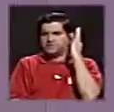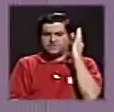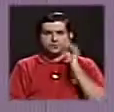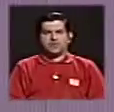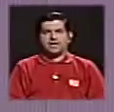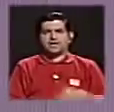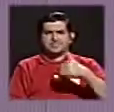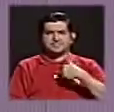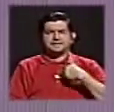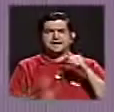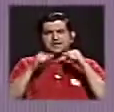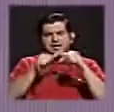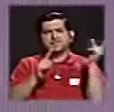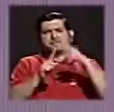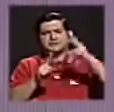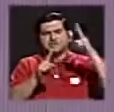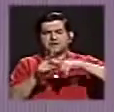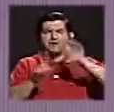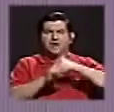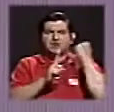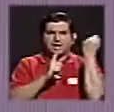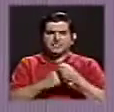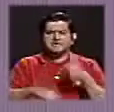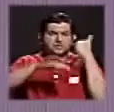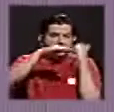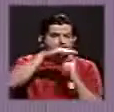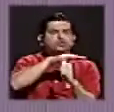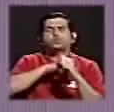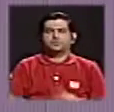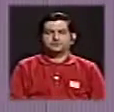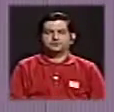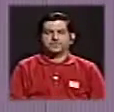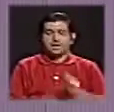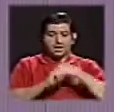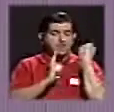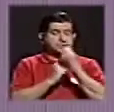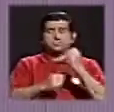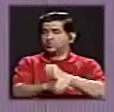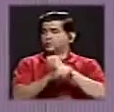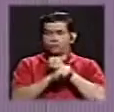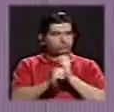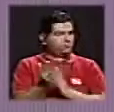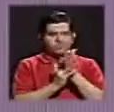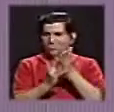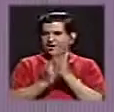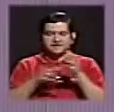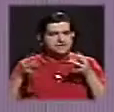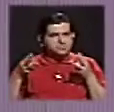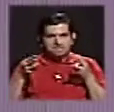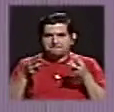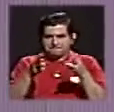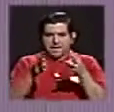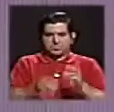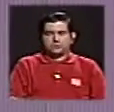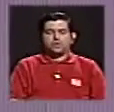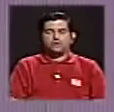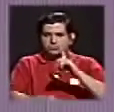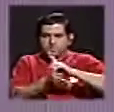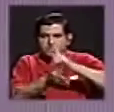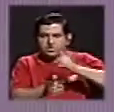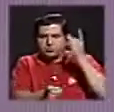mujeres que tienen que seguirlo aplicando bajo condiciones de clandestinidad, bajo condiciones inseguras, sin acceso a los métodos